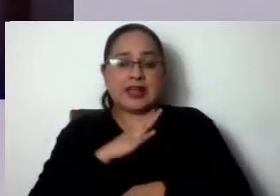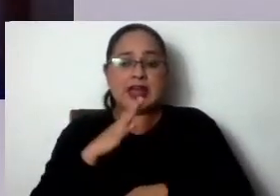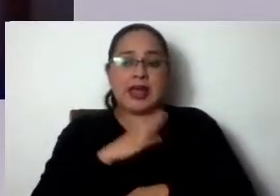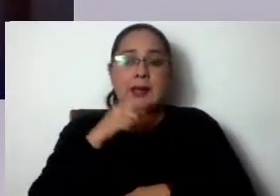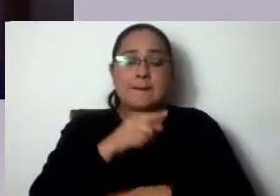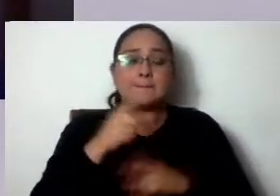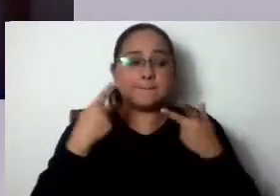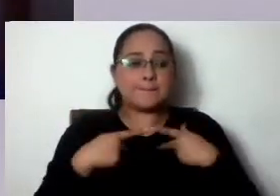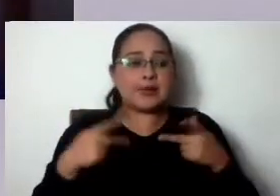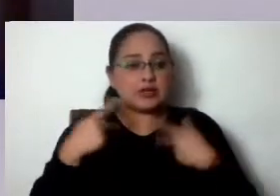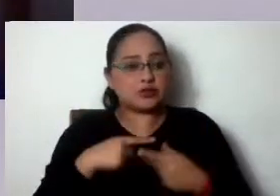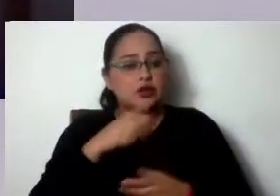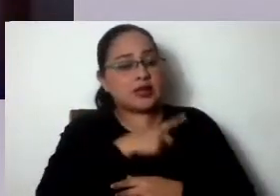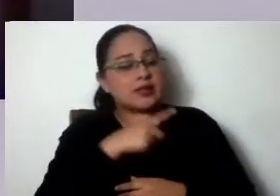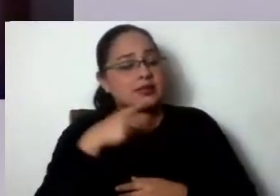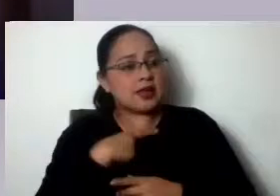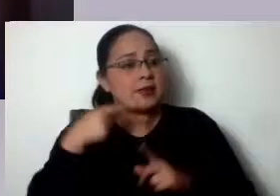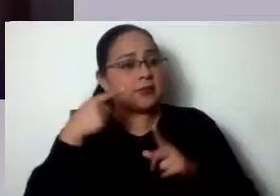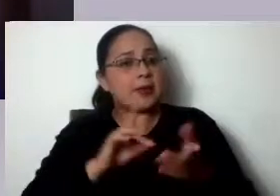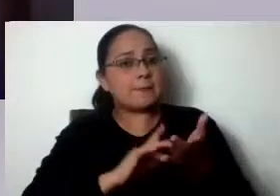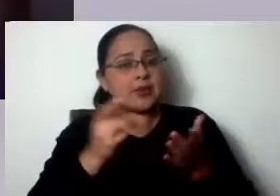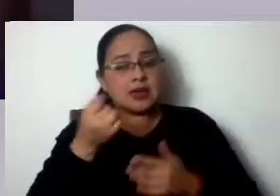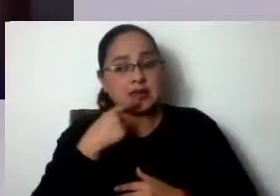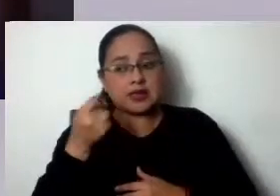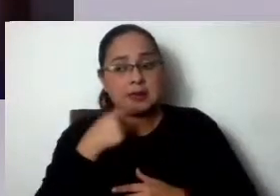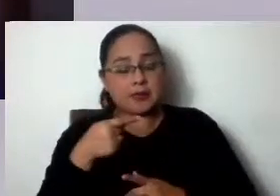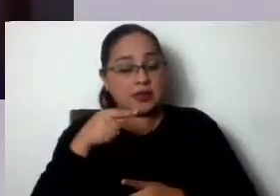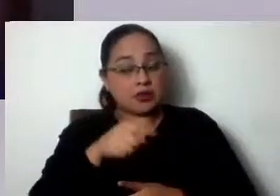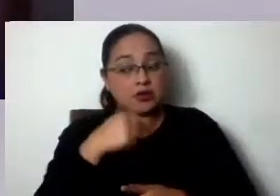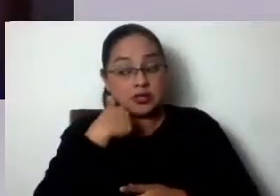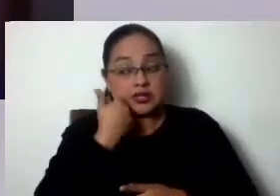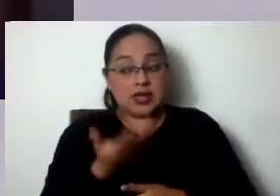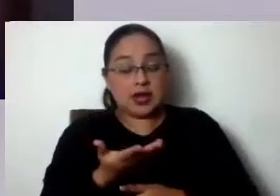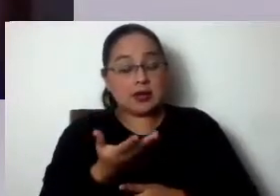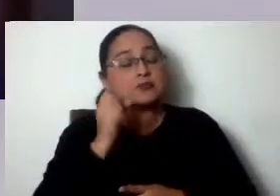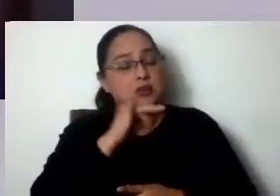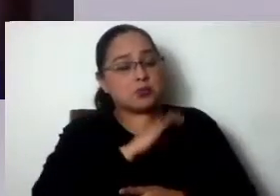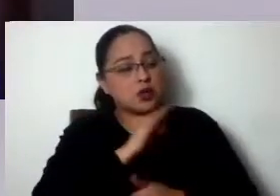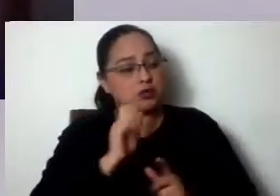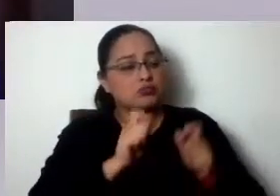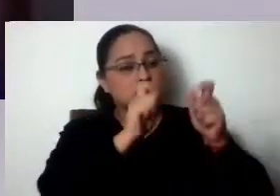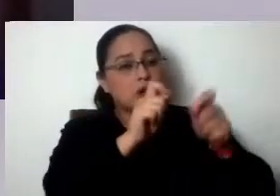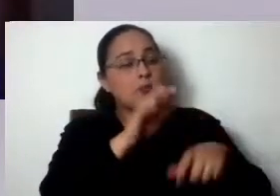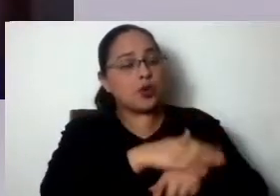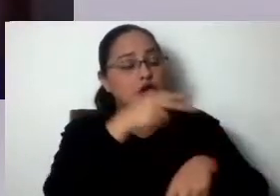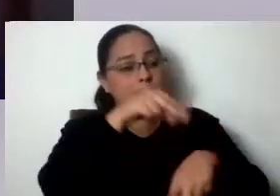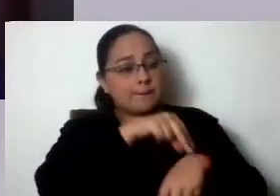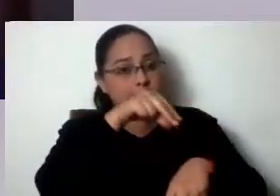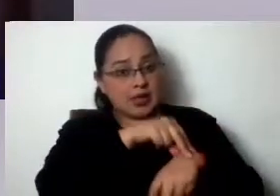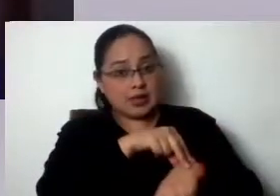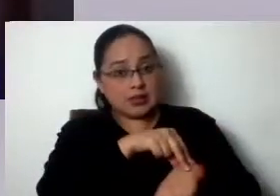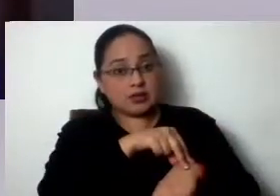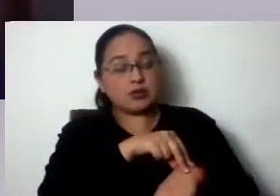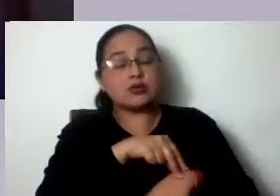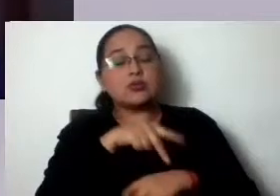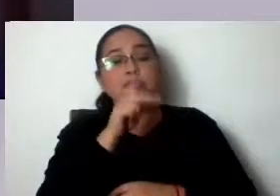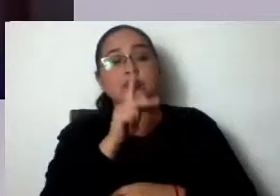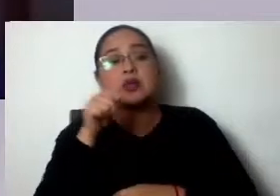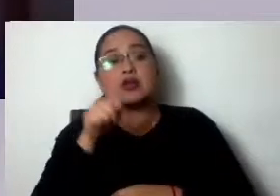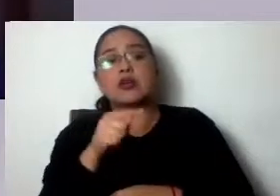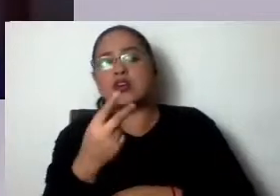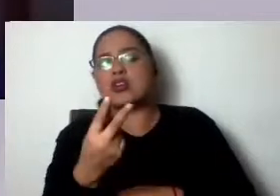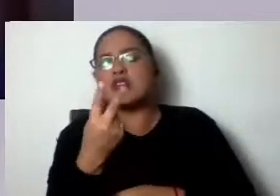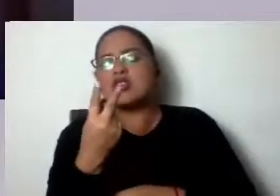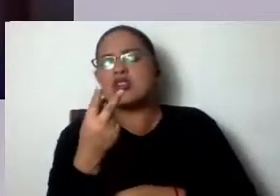se le debiera suministrar el medicamento que solicitó puede fue prescrito por un médico además de que la negativa se debió